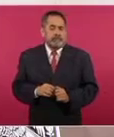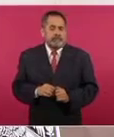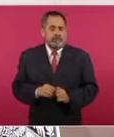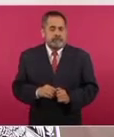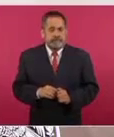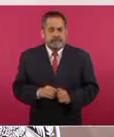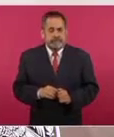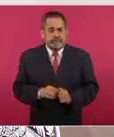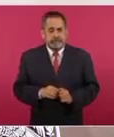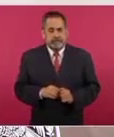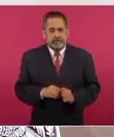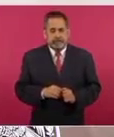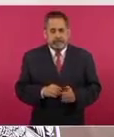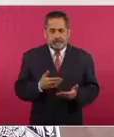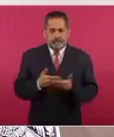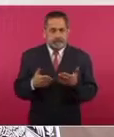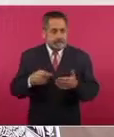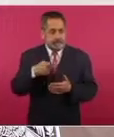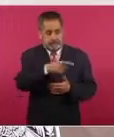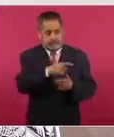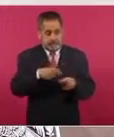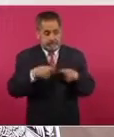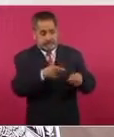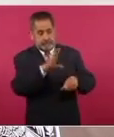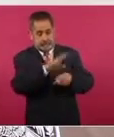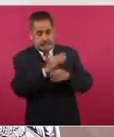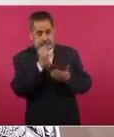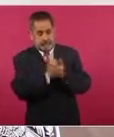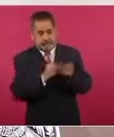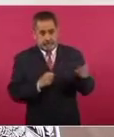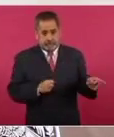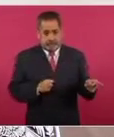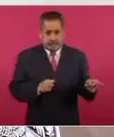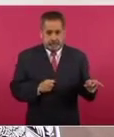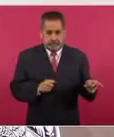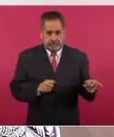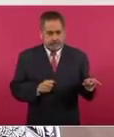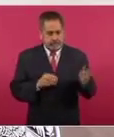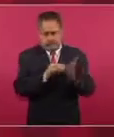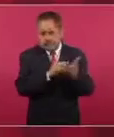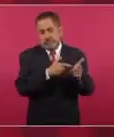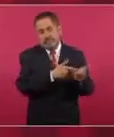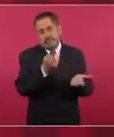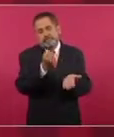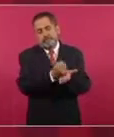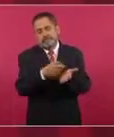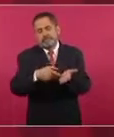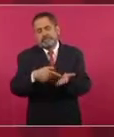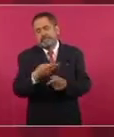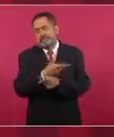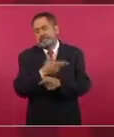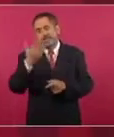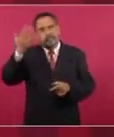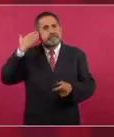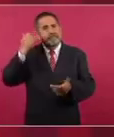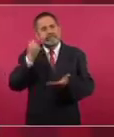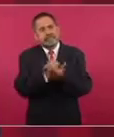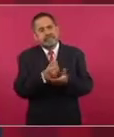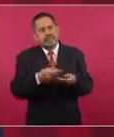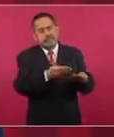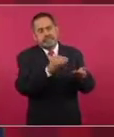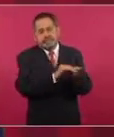actuales concesionarios van a seguir manteniendo sus concesiones